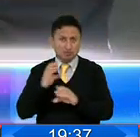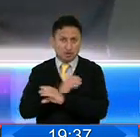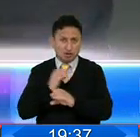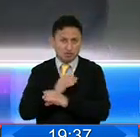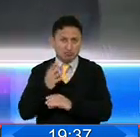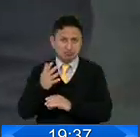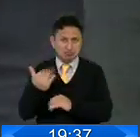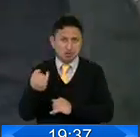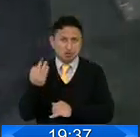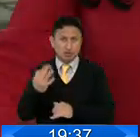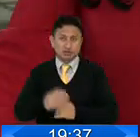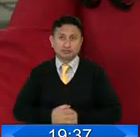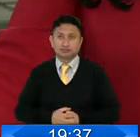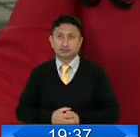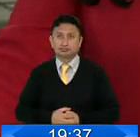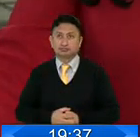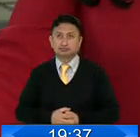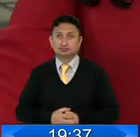internacionales.